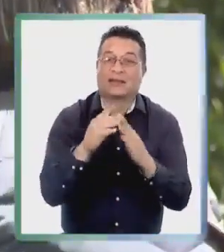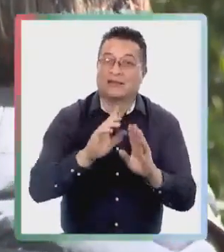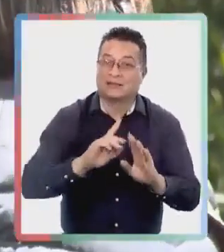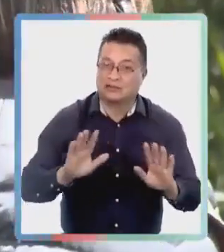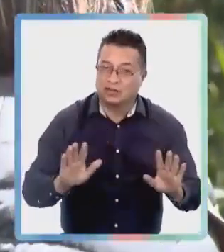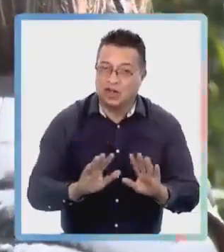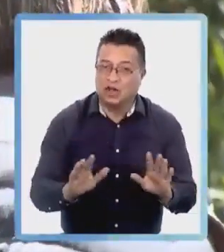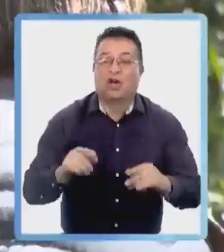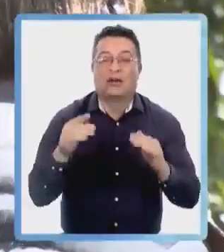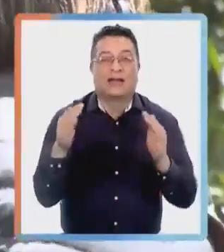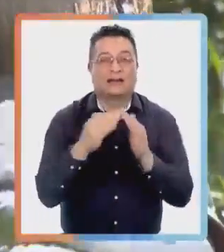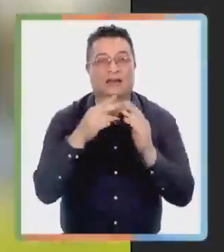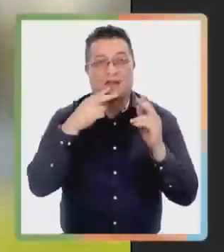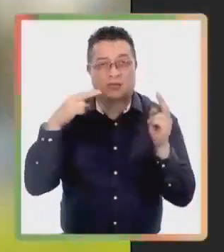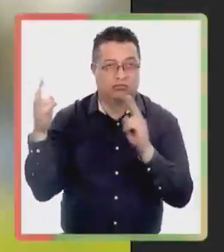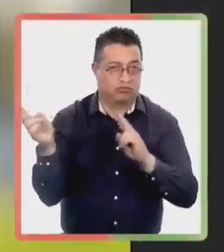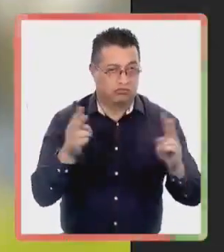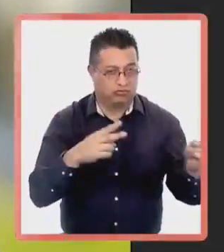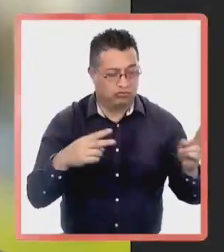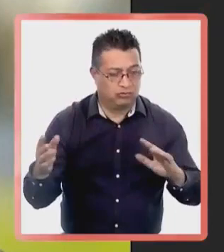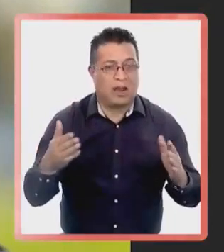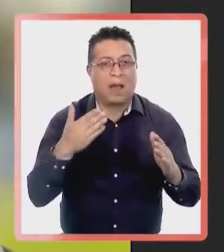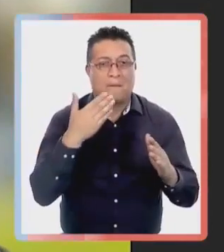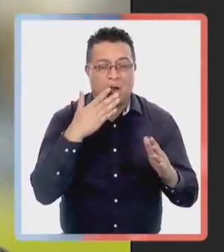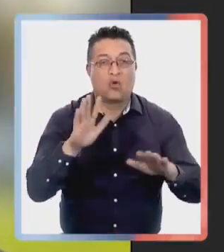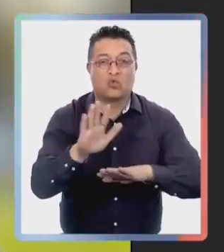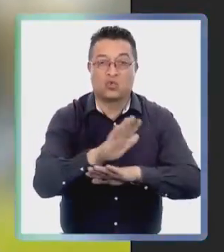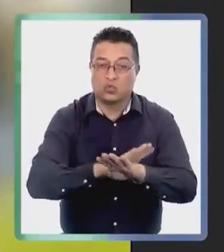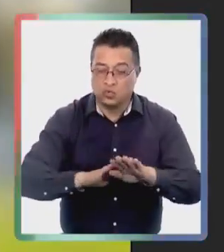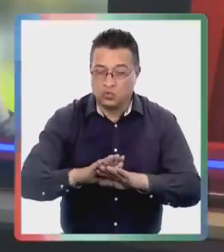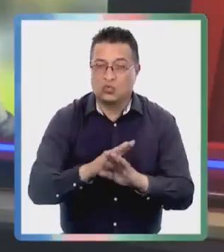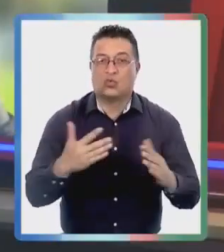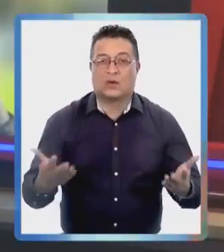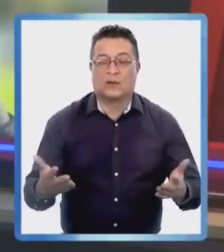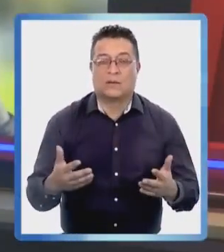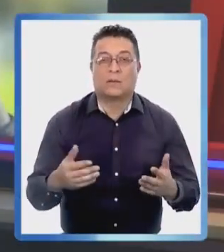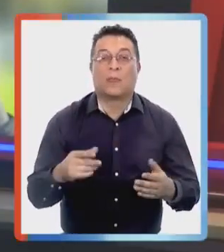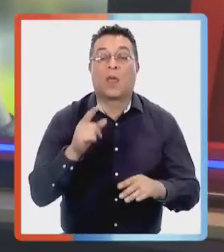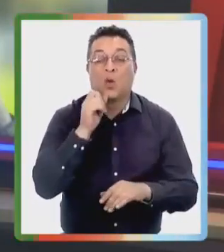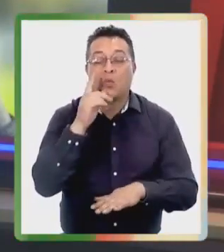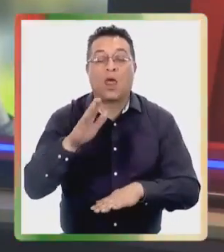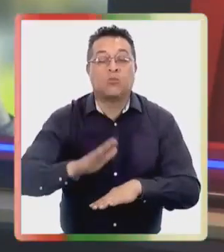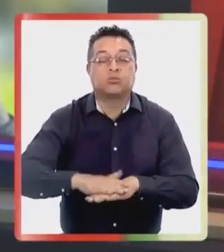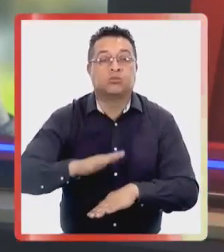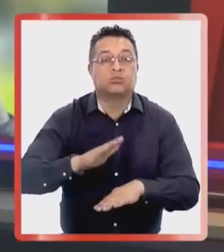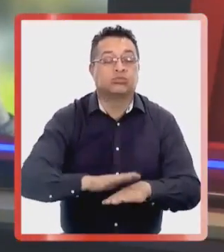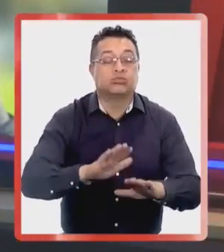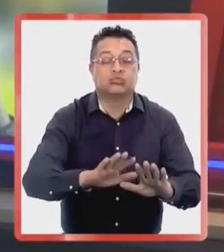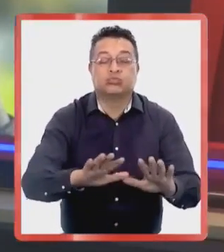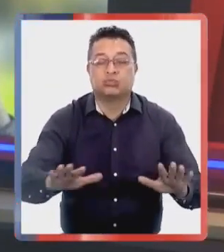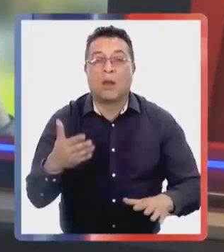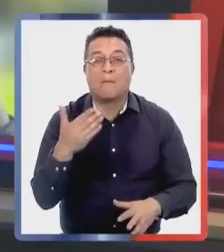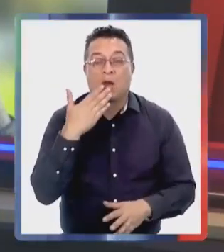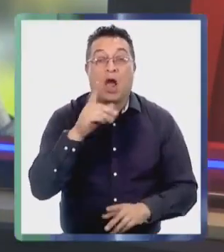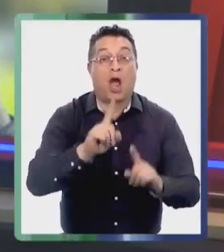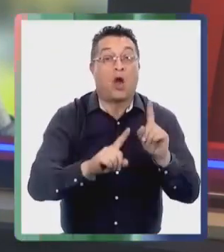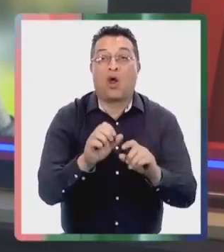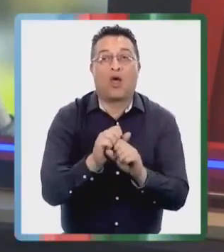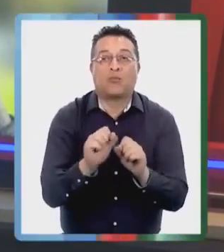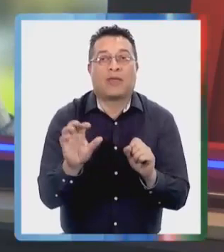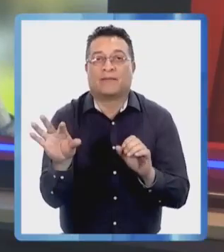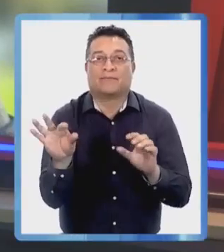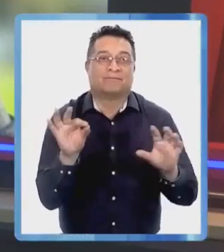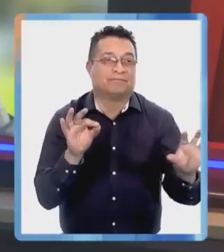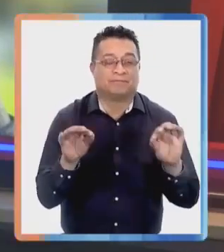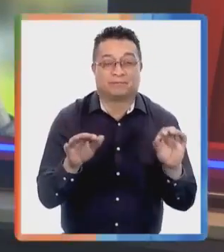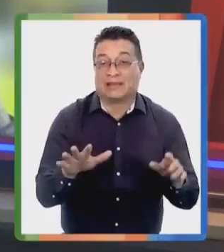casa, mantener las casas ventiladas y cuidarse en general. ¿Qué tipo de calefacción usted recomendaría? Hay personas que no pueden elegir,